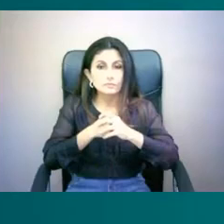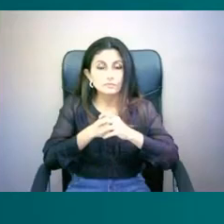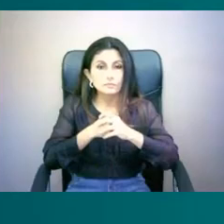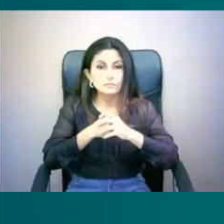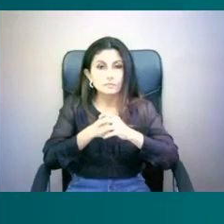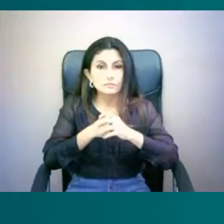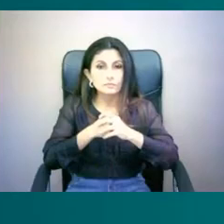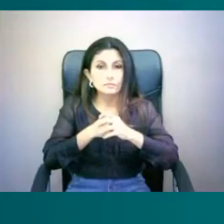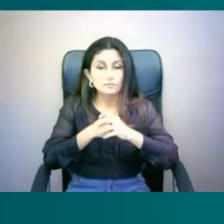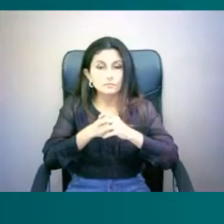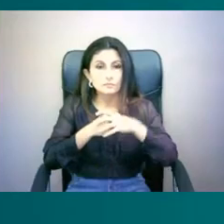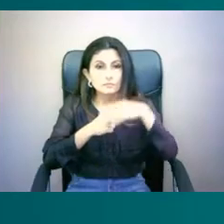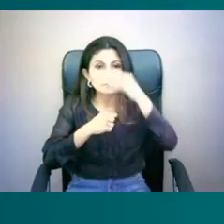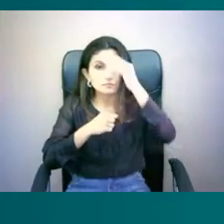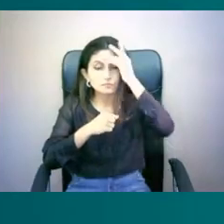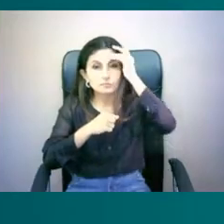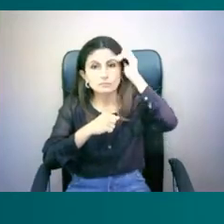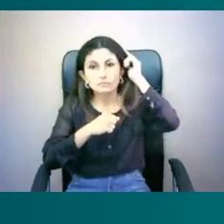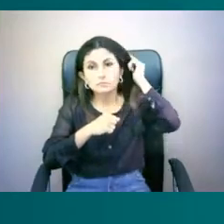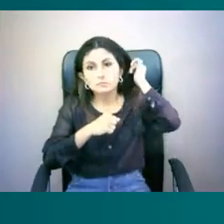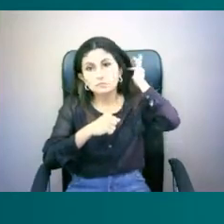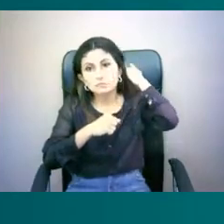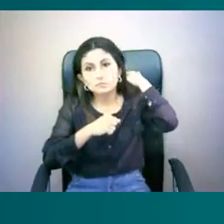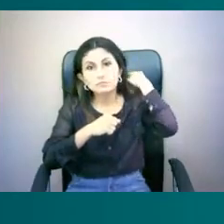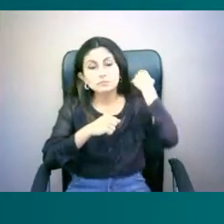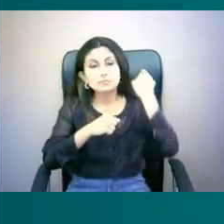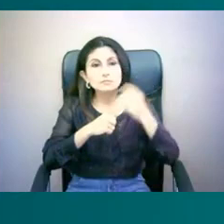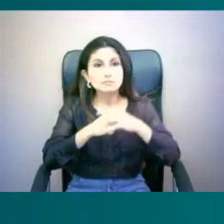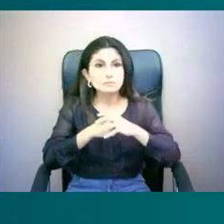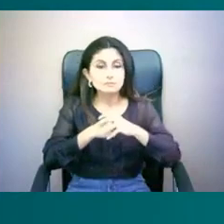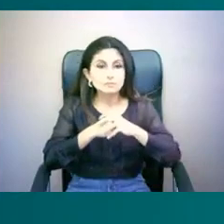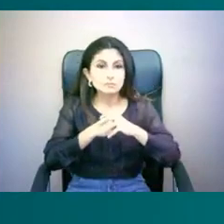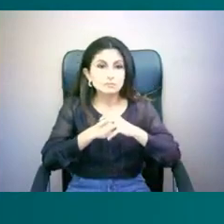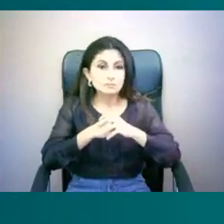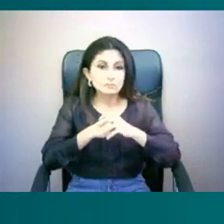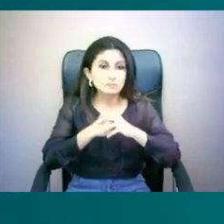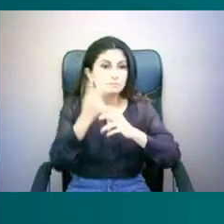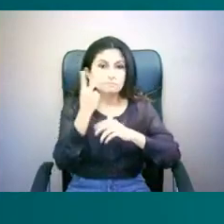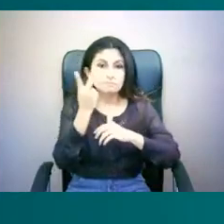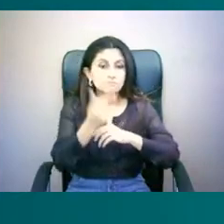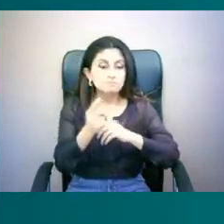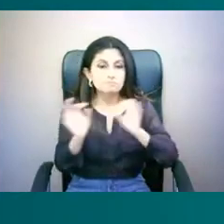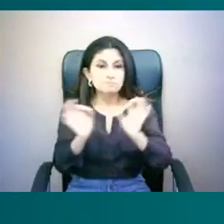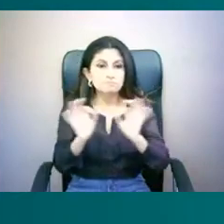Sí, por aquí me dan indicaciones de full pantalla, pero y así está y todavía no la pueden ver.